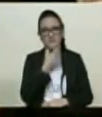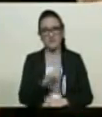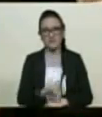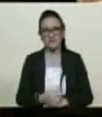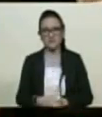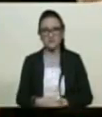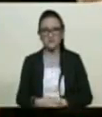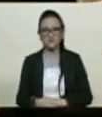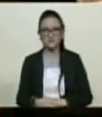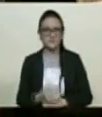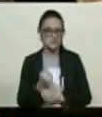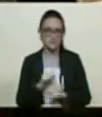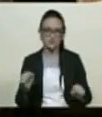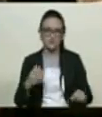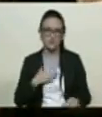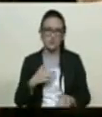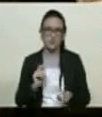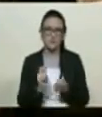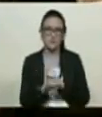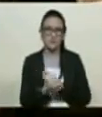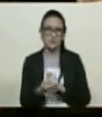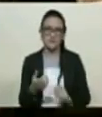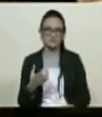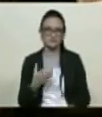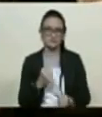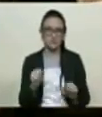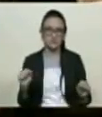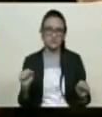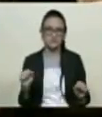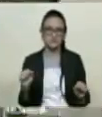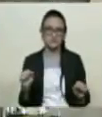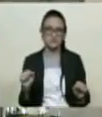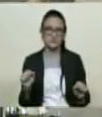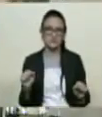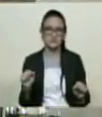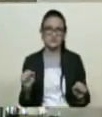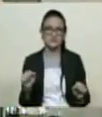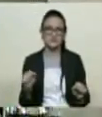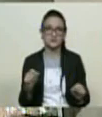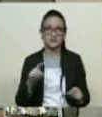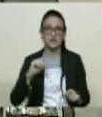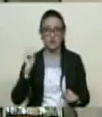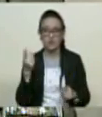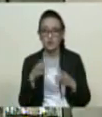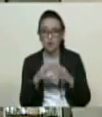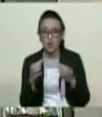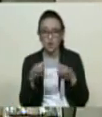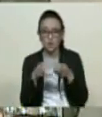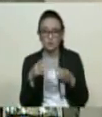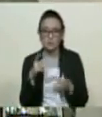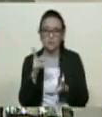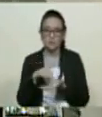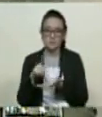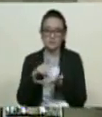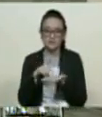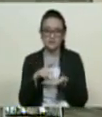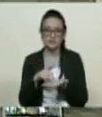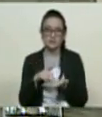decir, imposible que eso se pueda modificar sin el concurso de todos los participantes.